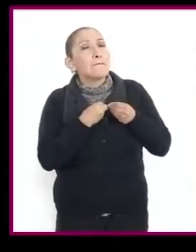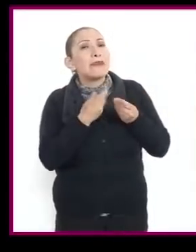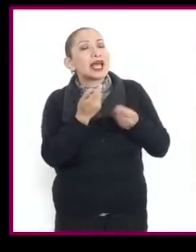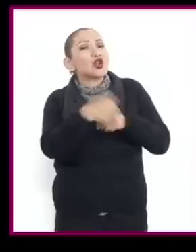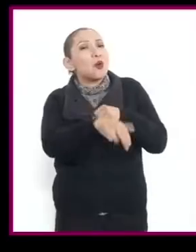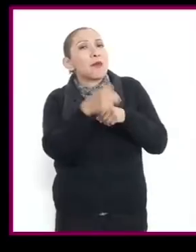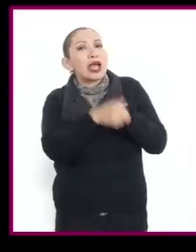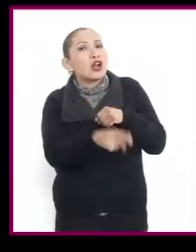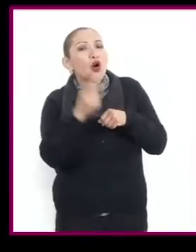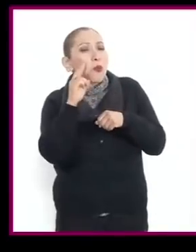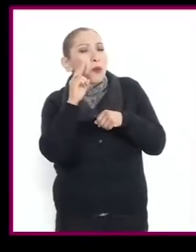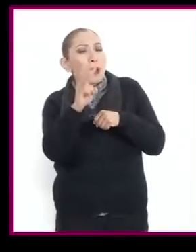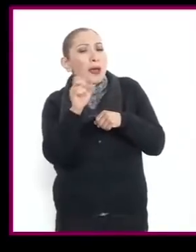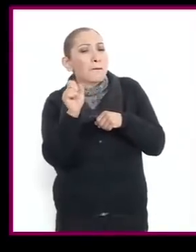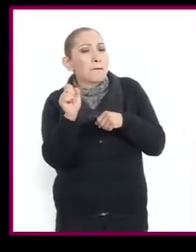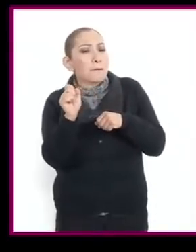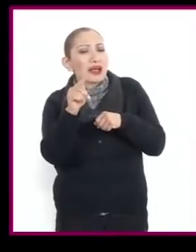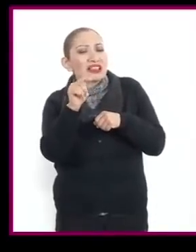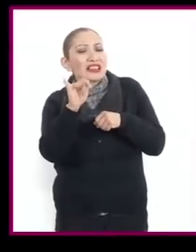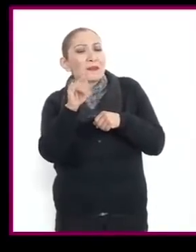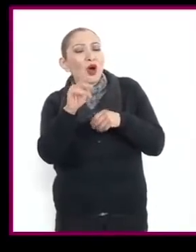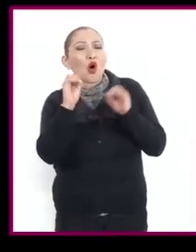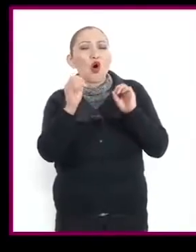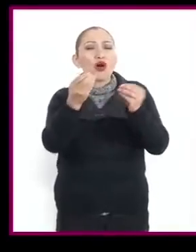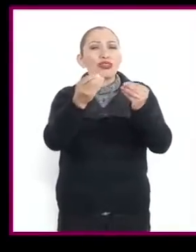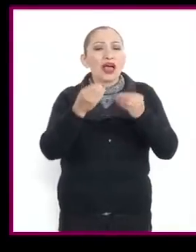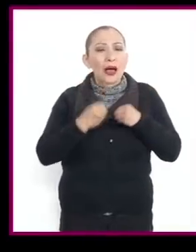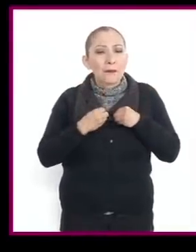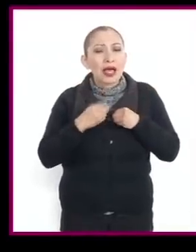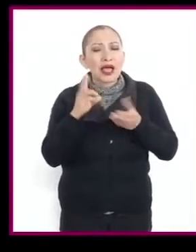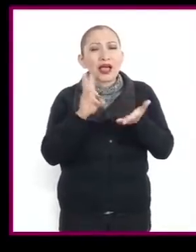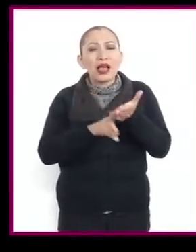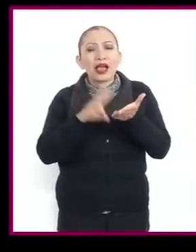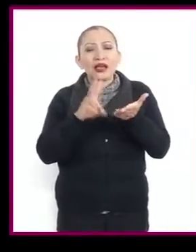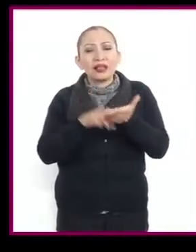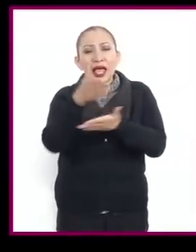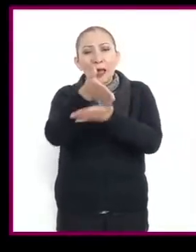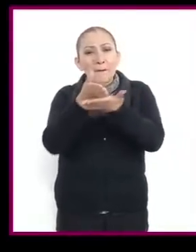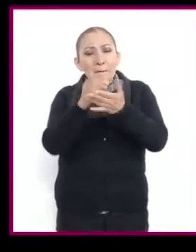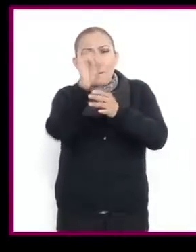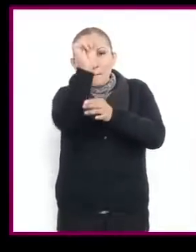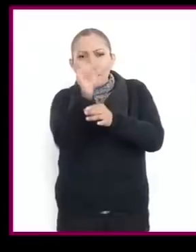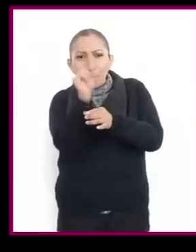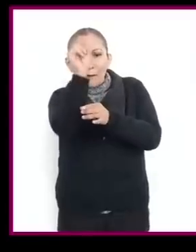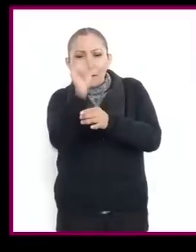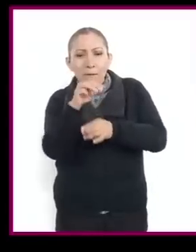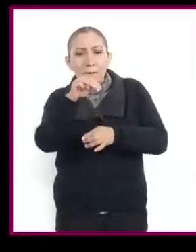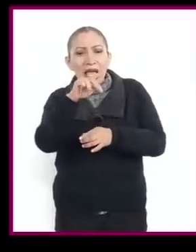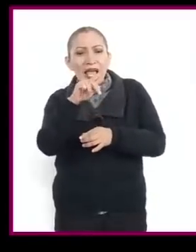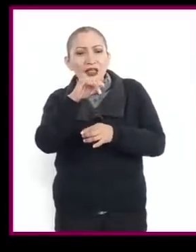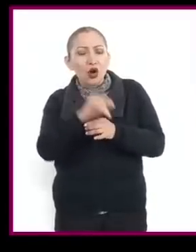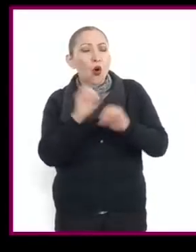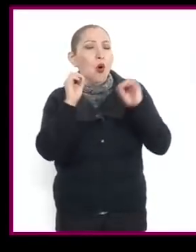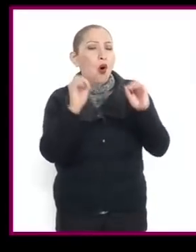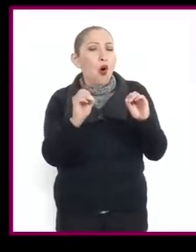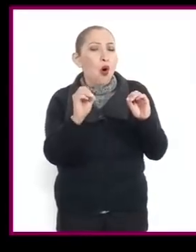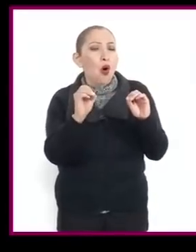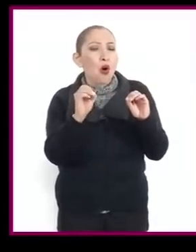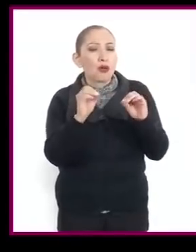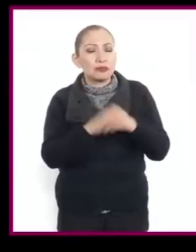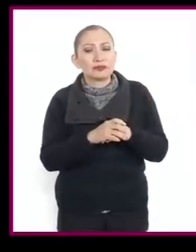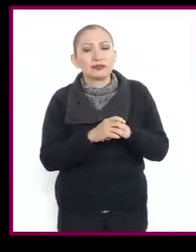valor típico o dame el valor de en medio o estos son